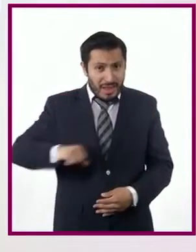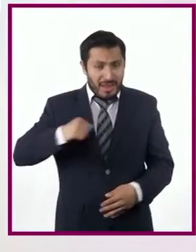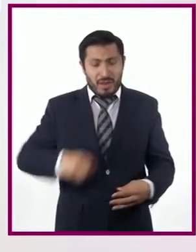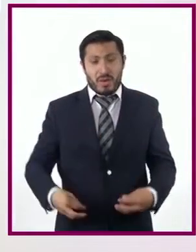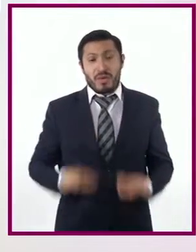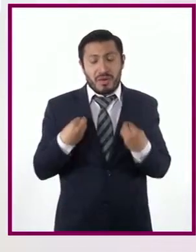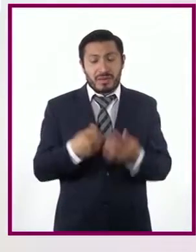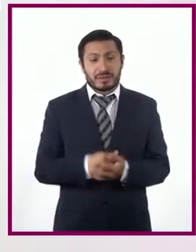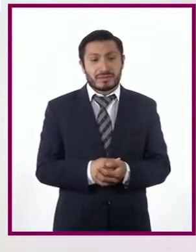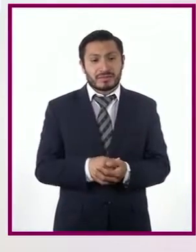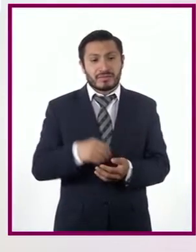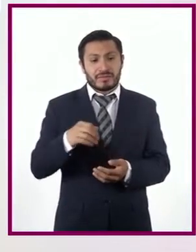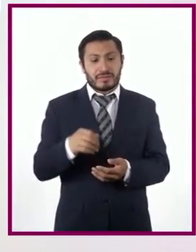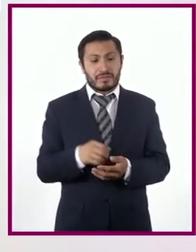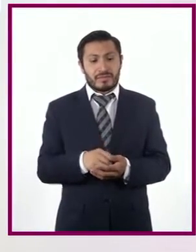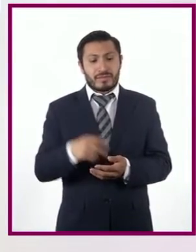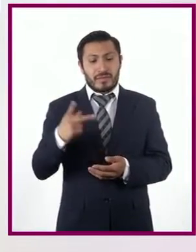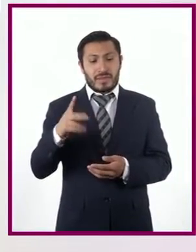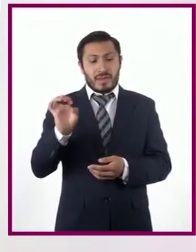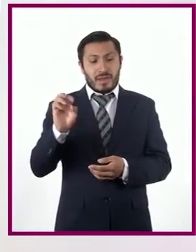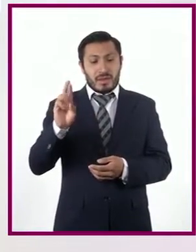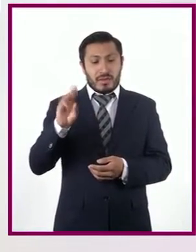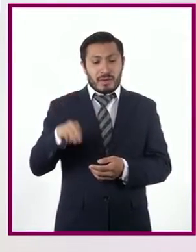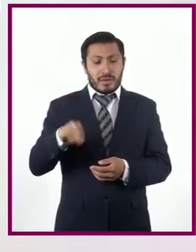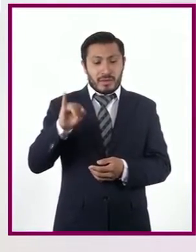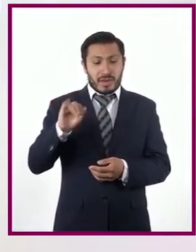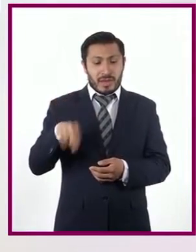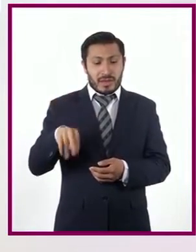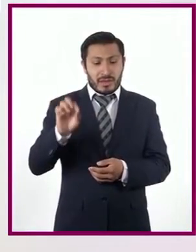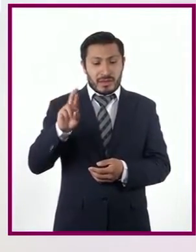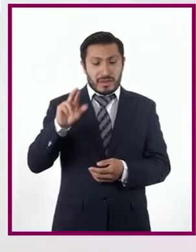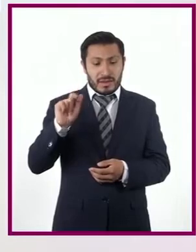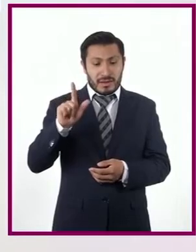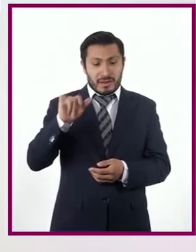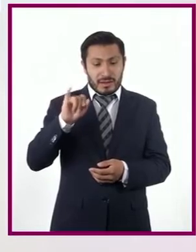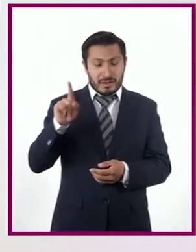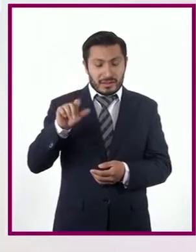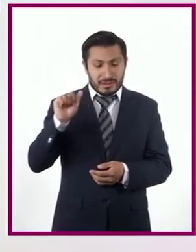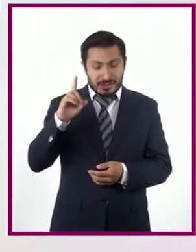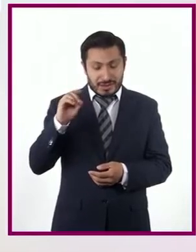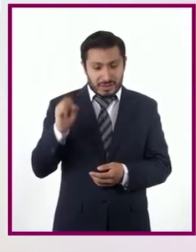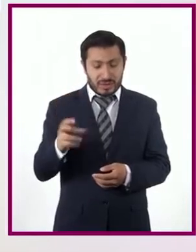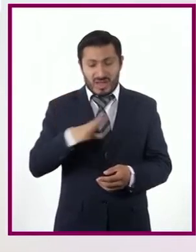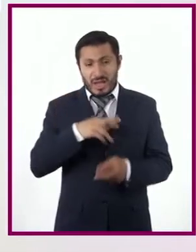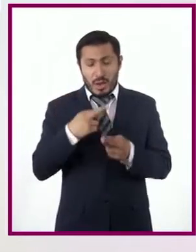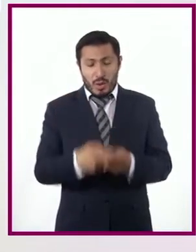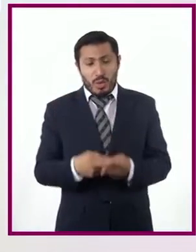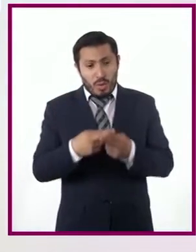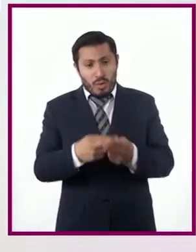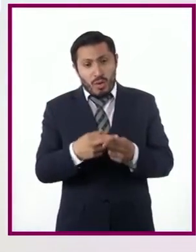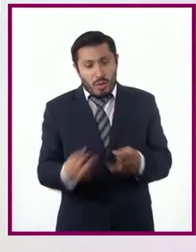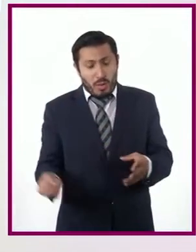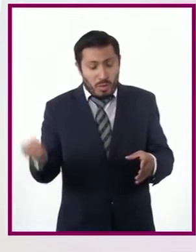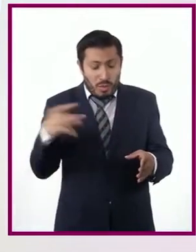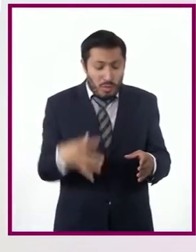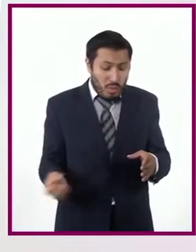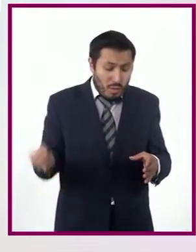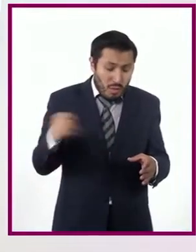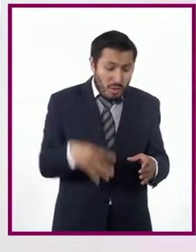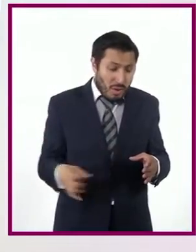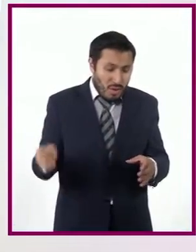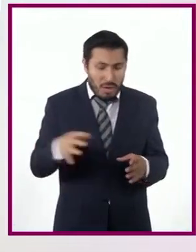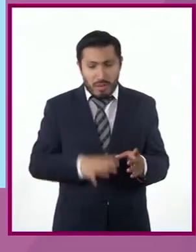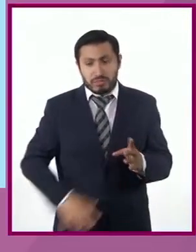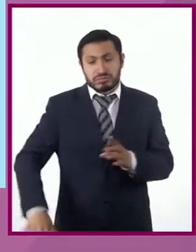Fósiles permineralizados, donde los tejidos de los restos de seres vivos se rellenan con minerales que están